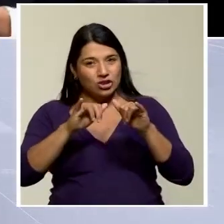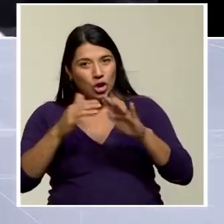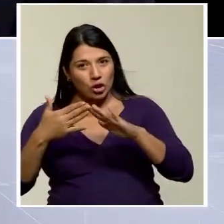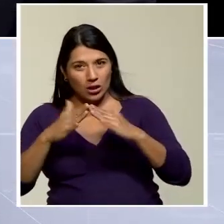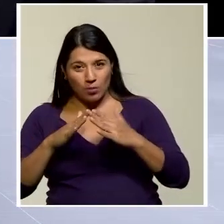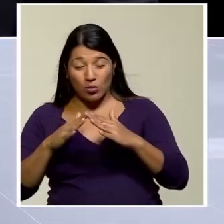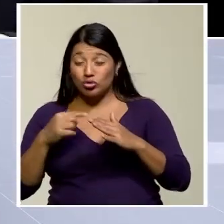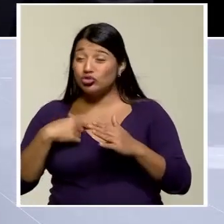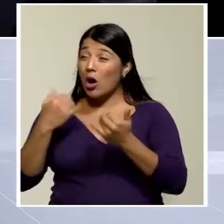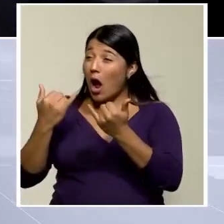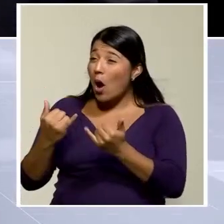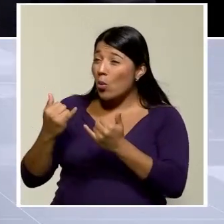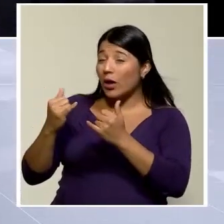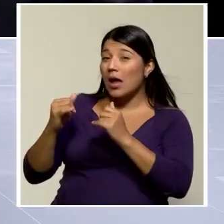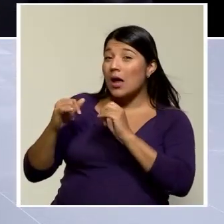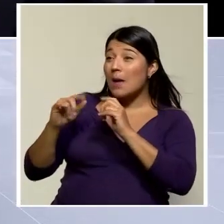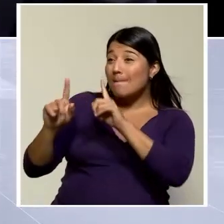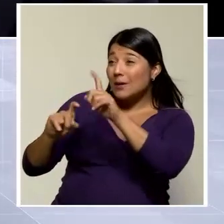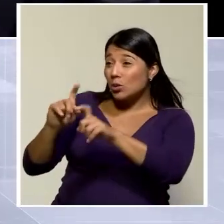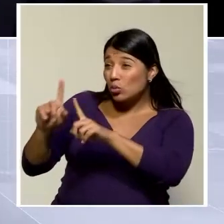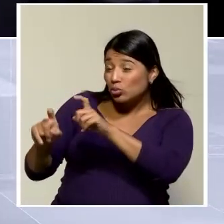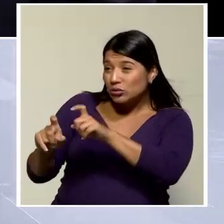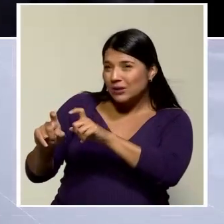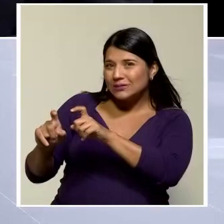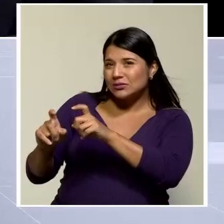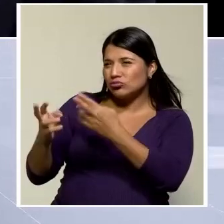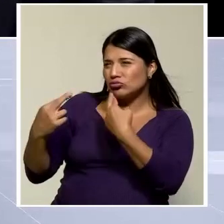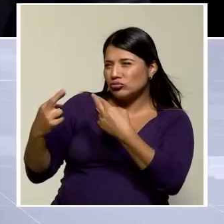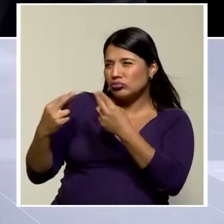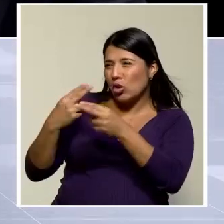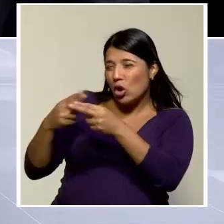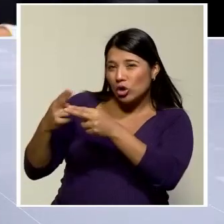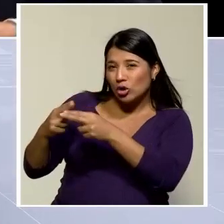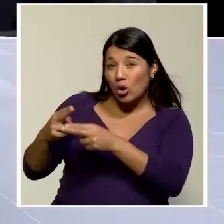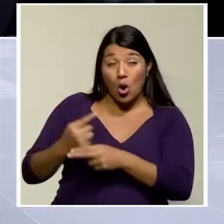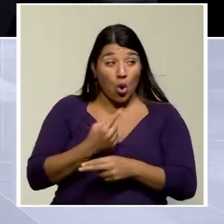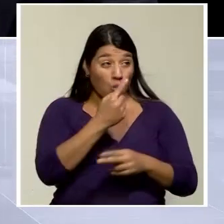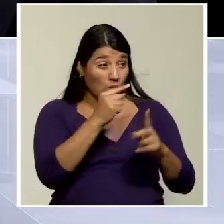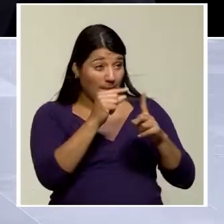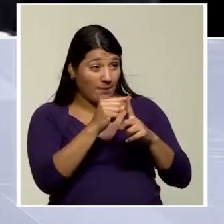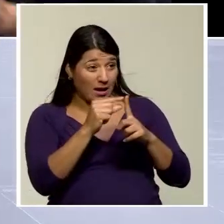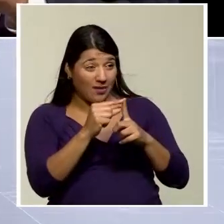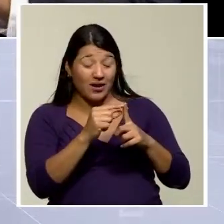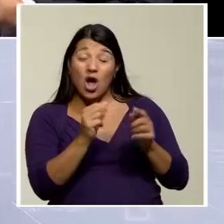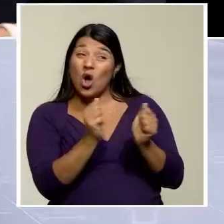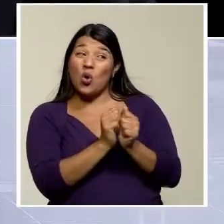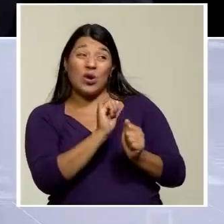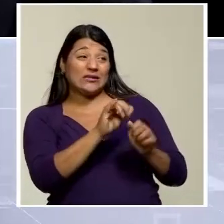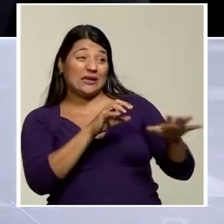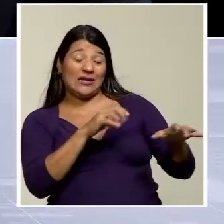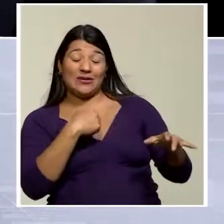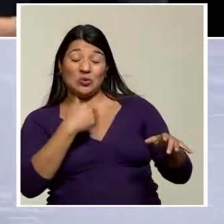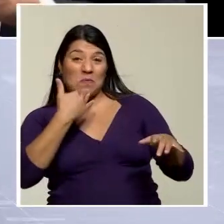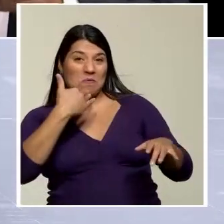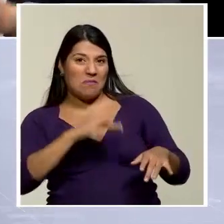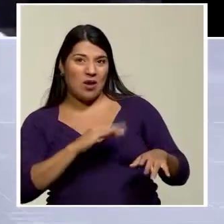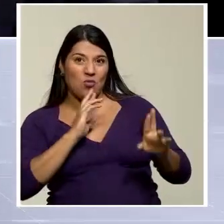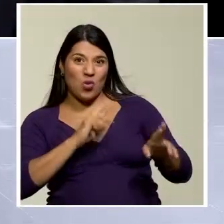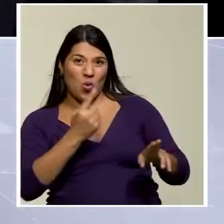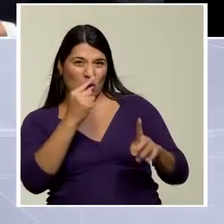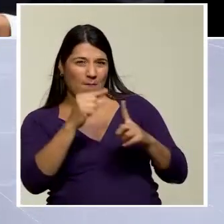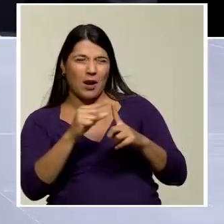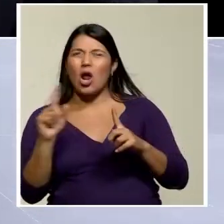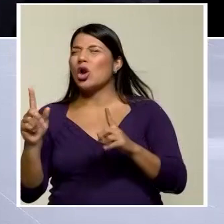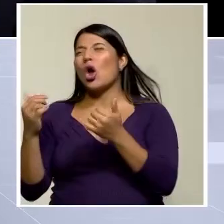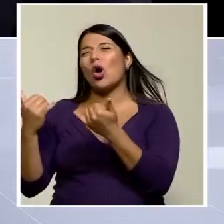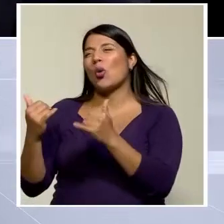respuestas brevísimas de una frase. Pero no tiene que ser una sola palabra, porque en esa soy malísimo. No pongamos a